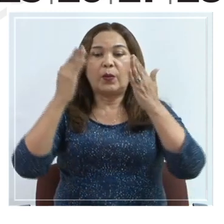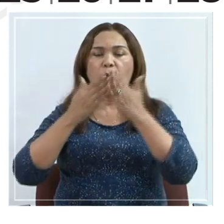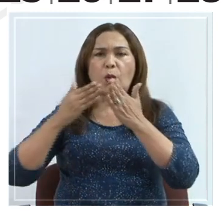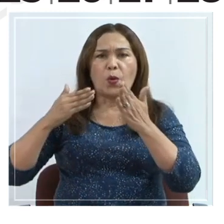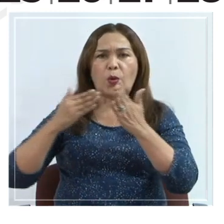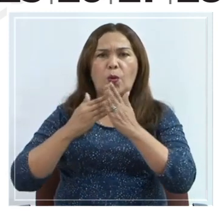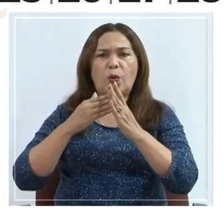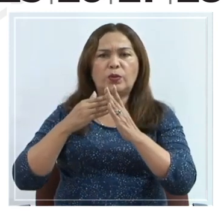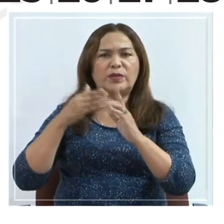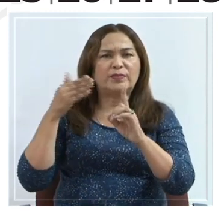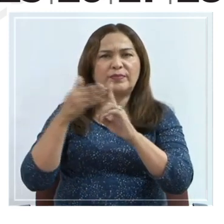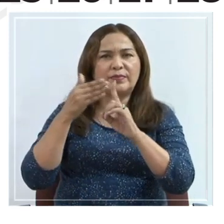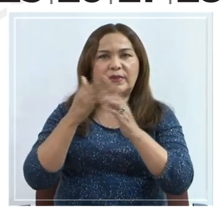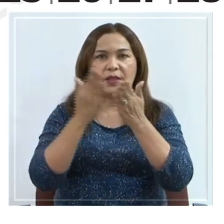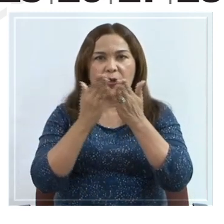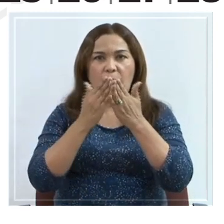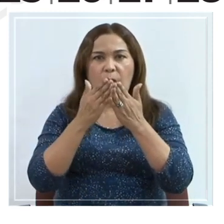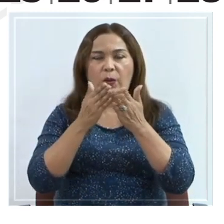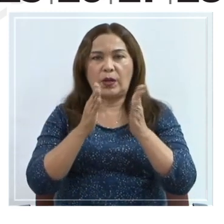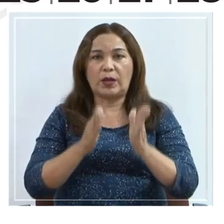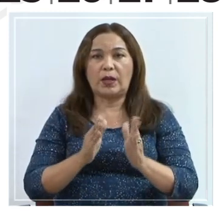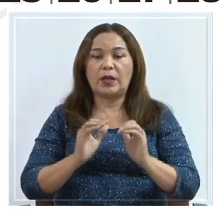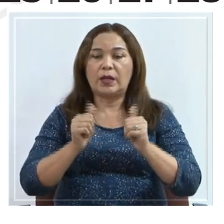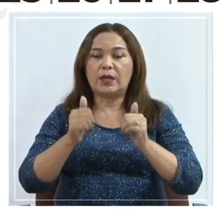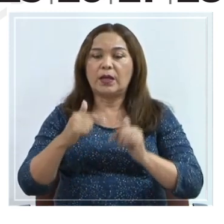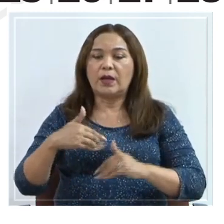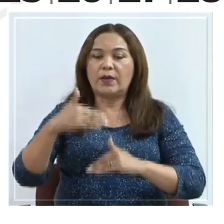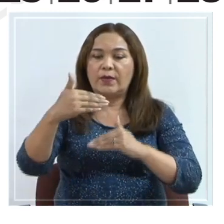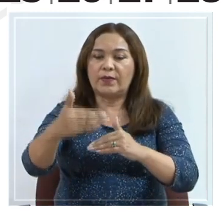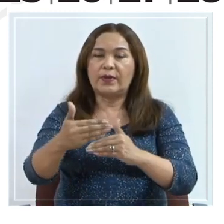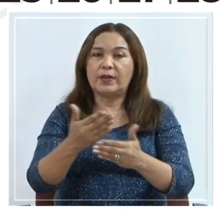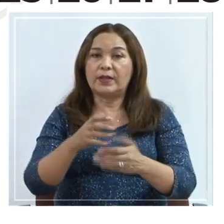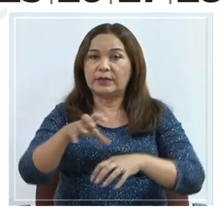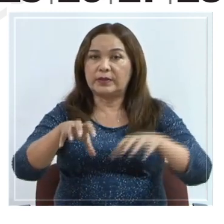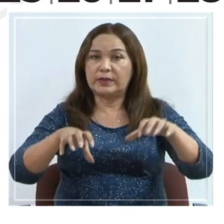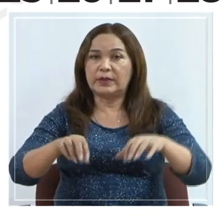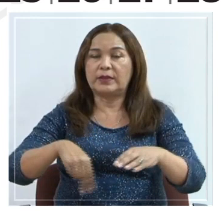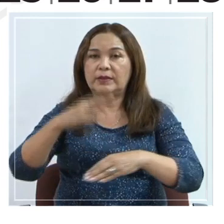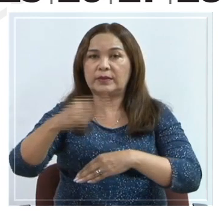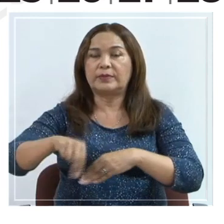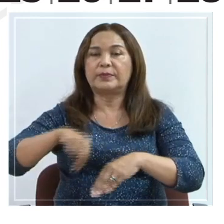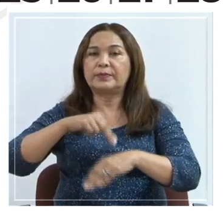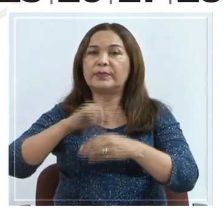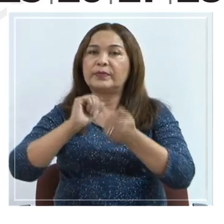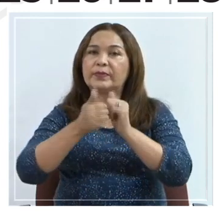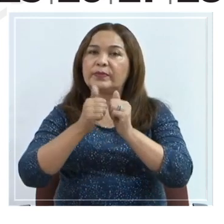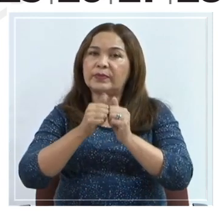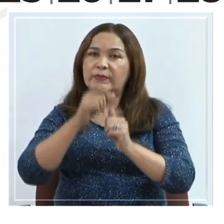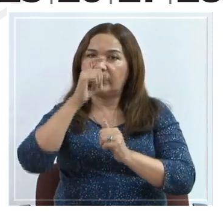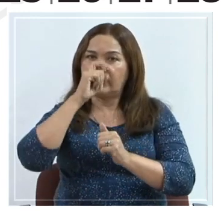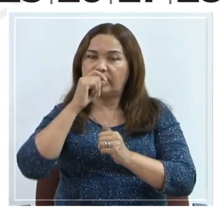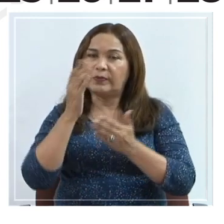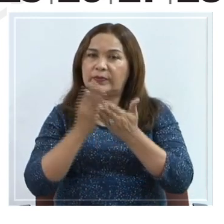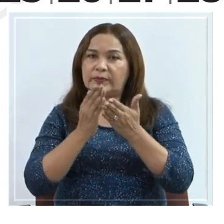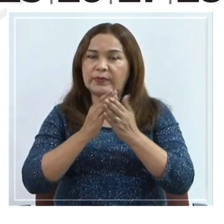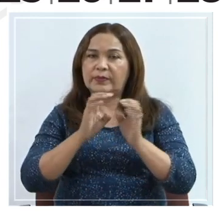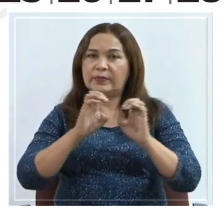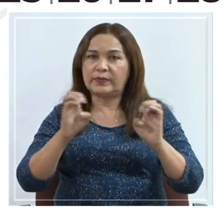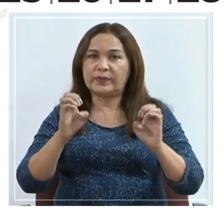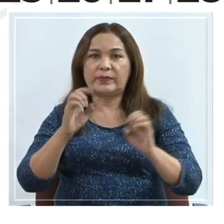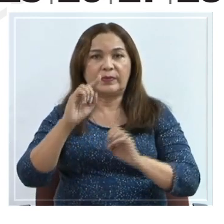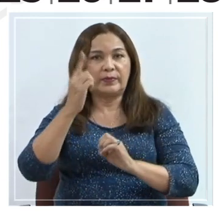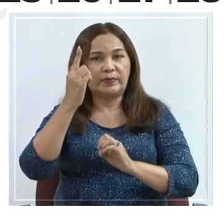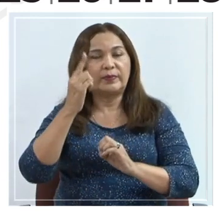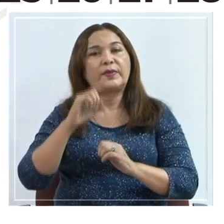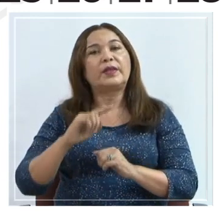mundial contra el acoso escolar inicio de la fase estadal del plan nacional de deporte en edad escolar para